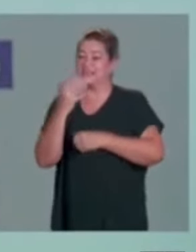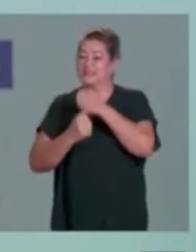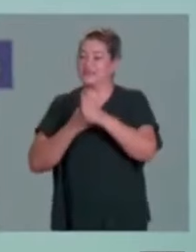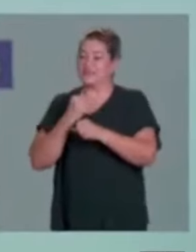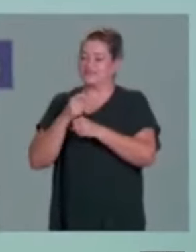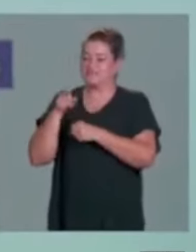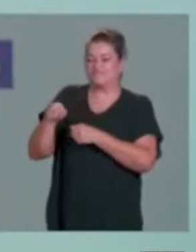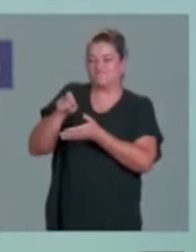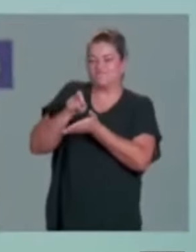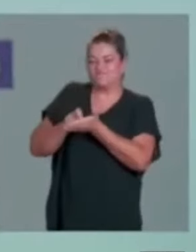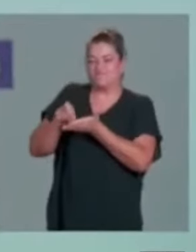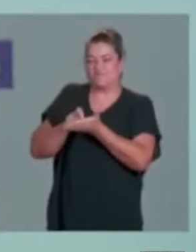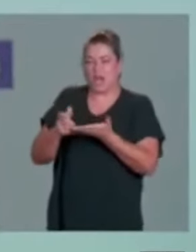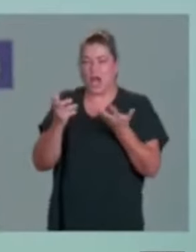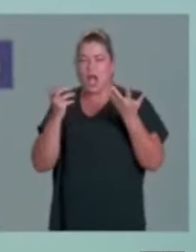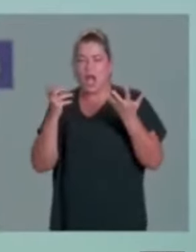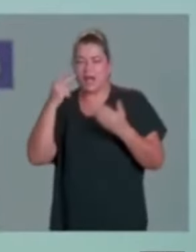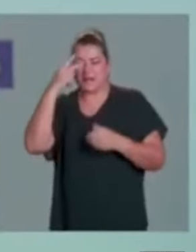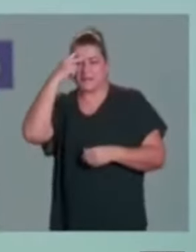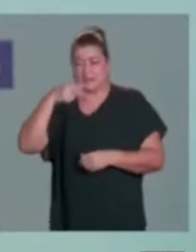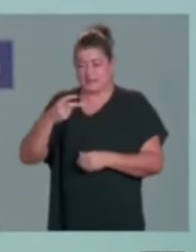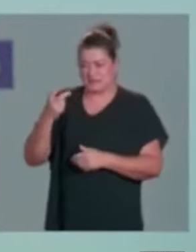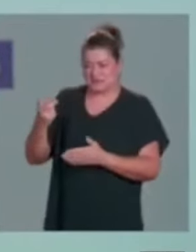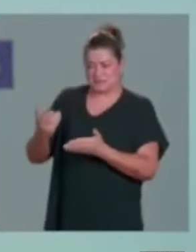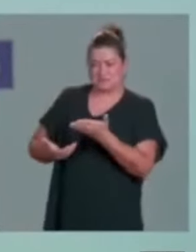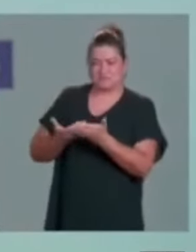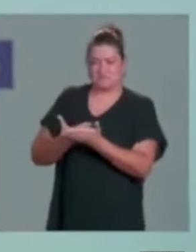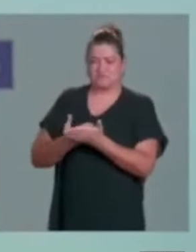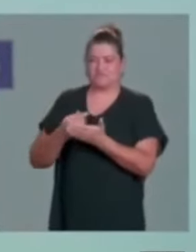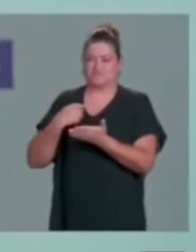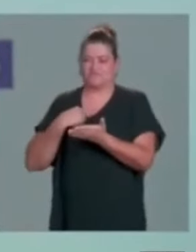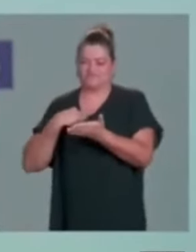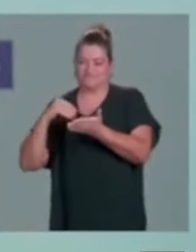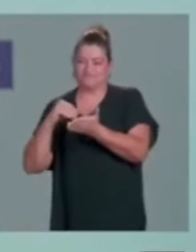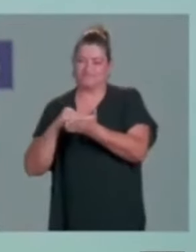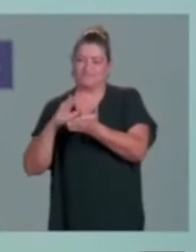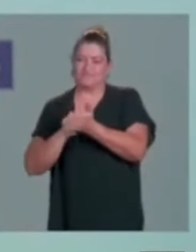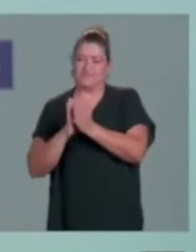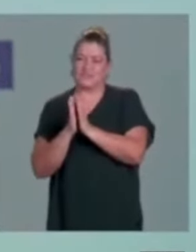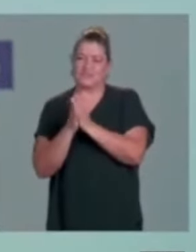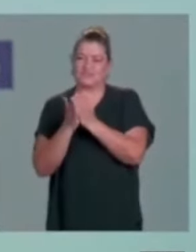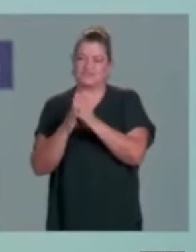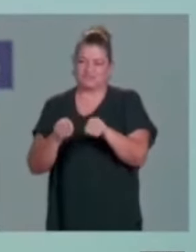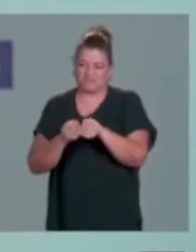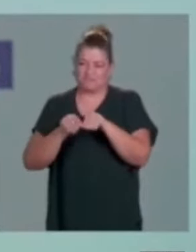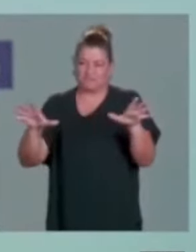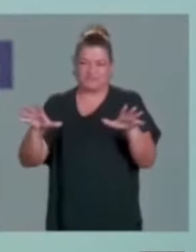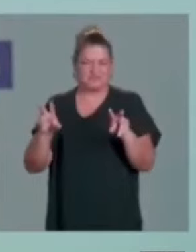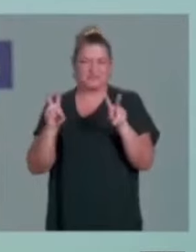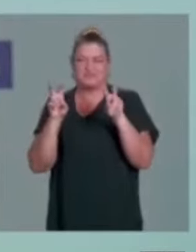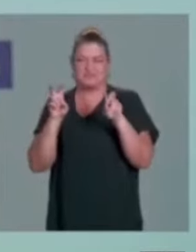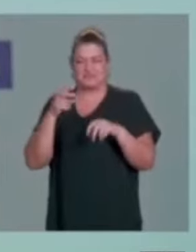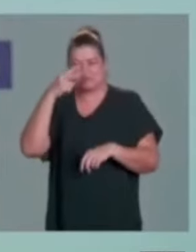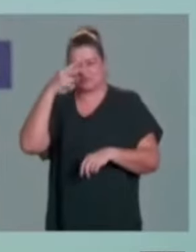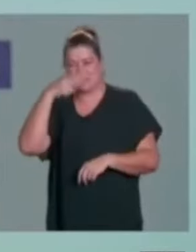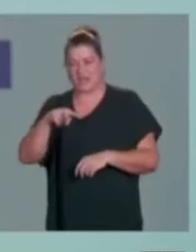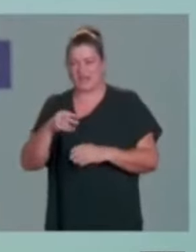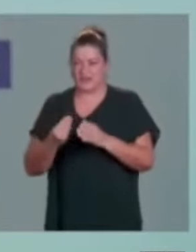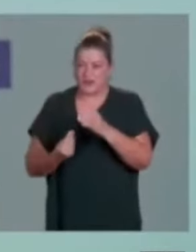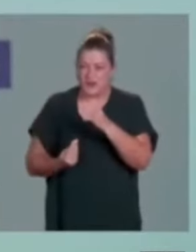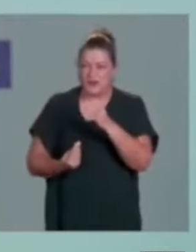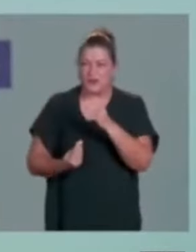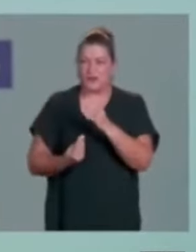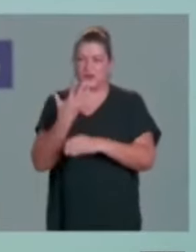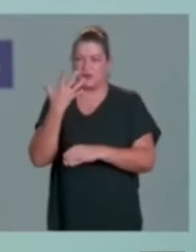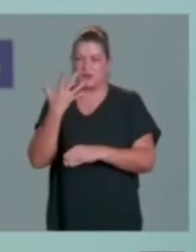anterior debate y muchas más en este libro que se estará publicando en los próximos días, El México Nuevo. El México Nuevo no lo hará posible